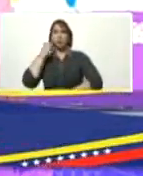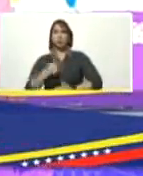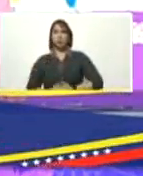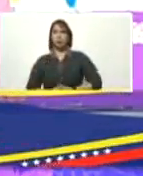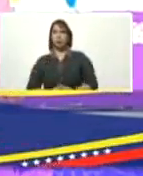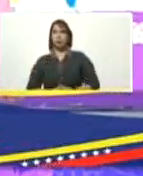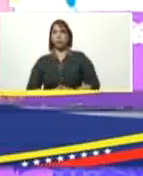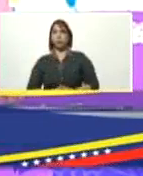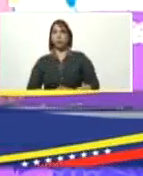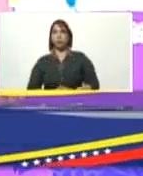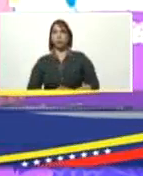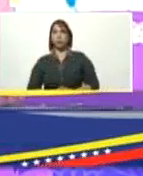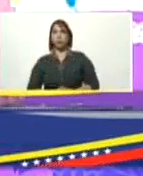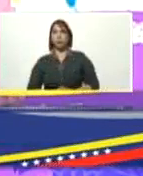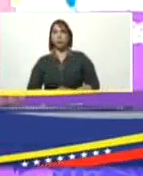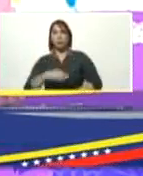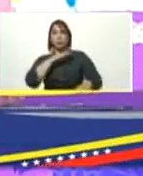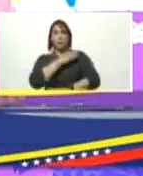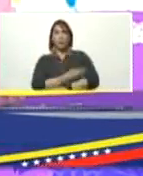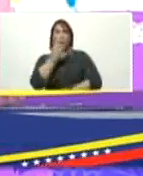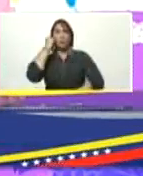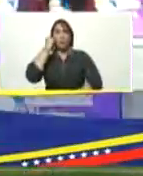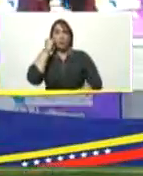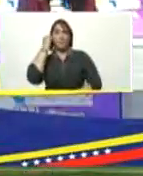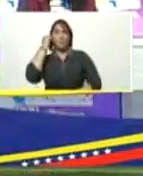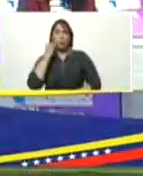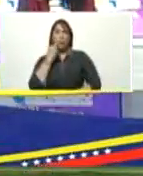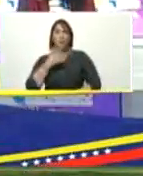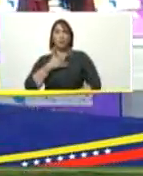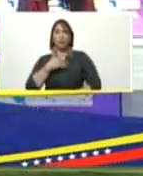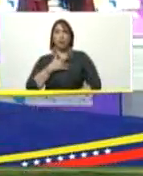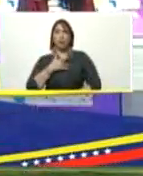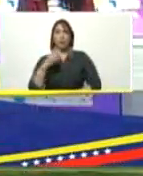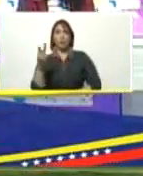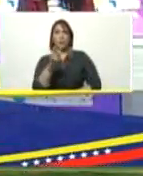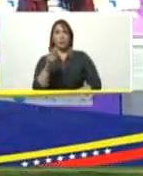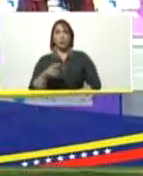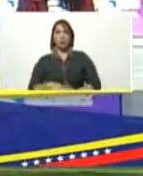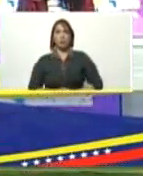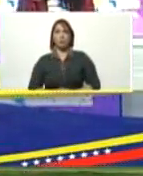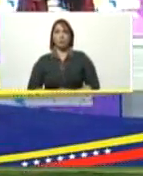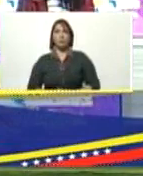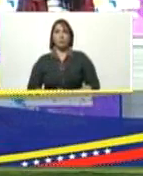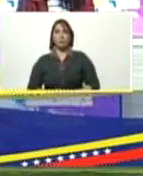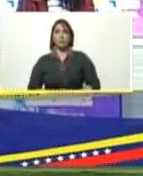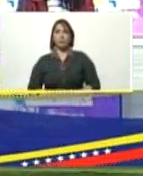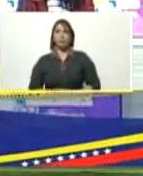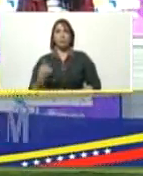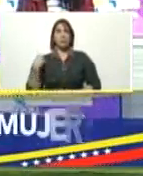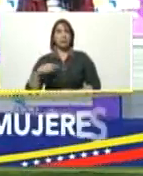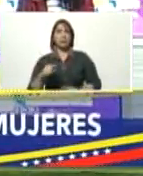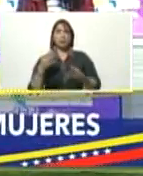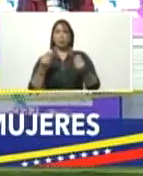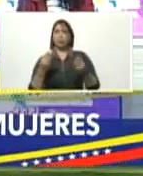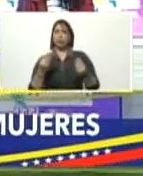Delcy, el feminismo bolivariano, venezolano, tiene mucho,